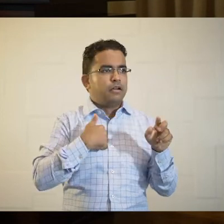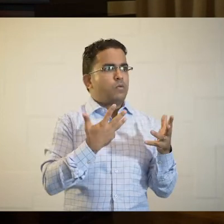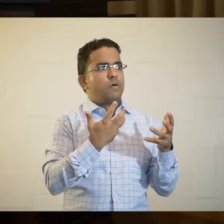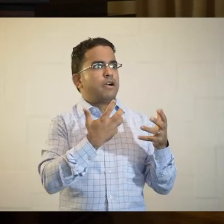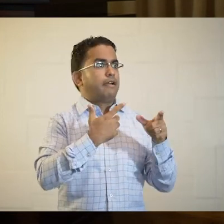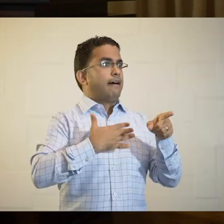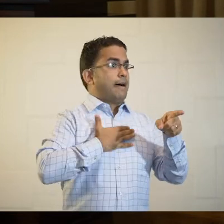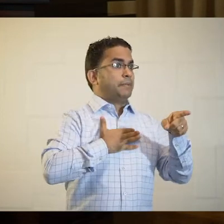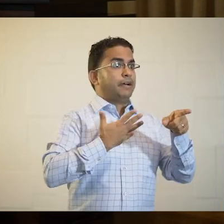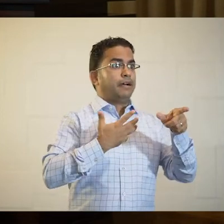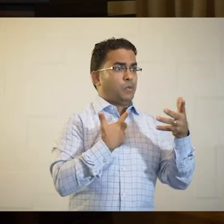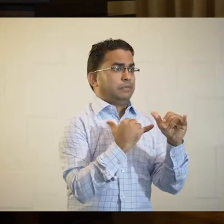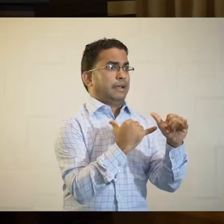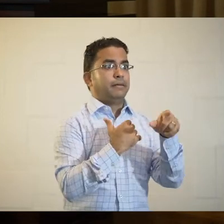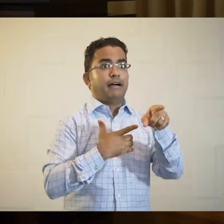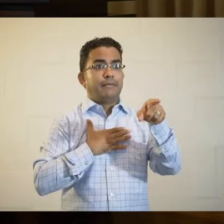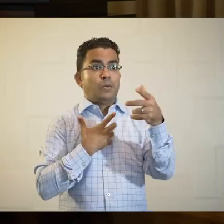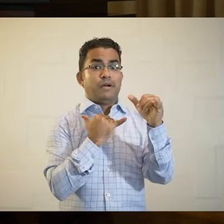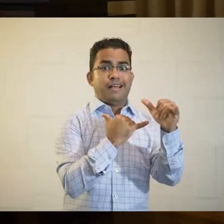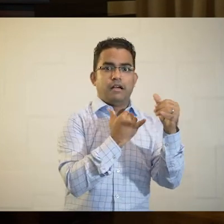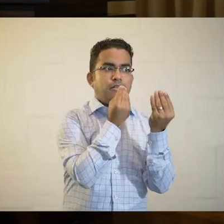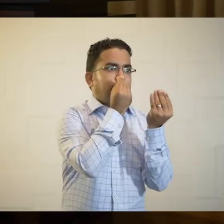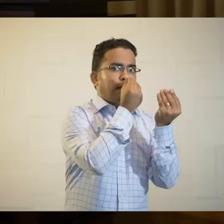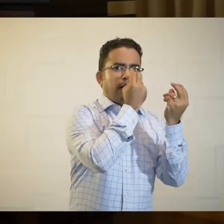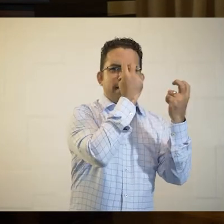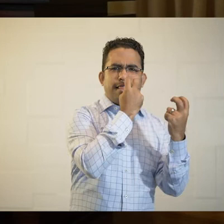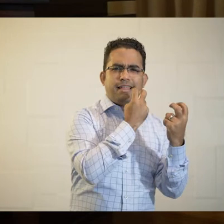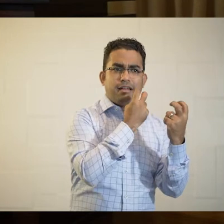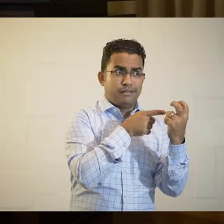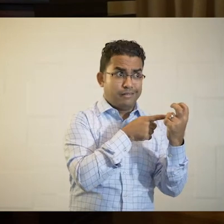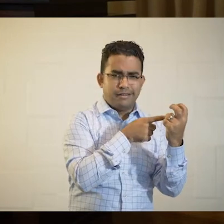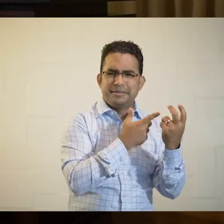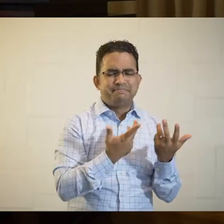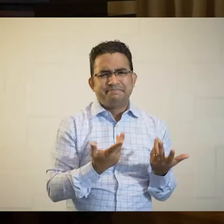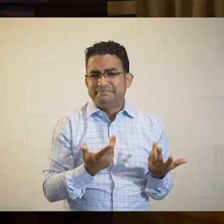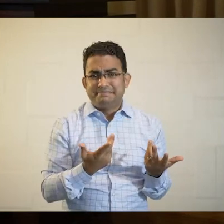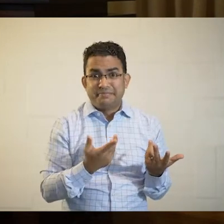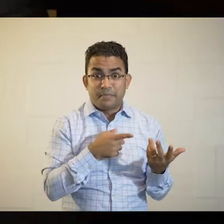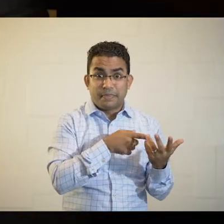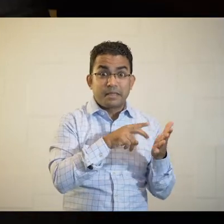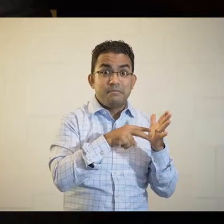al plano meramente material. Un plano donde compartir siempre implica pérdida.